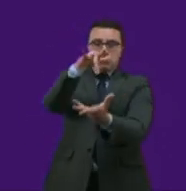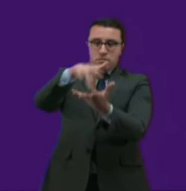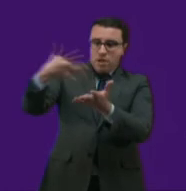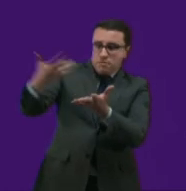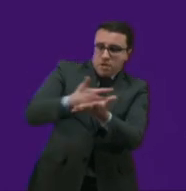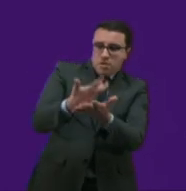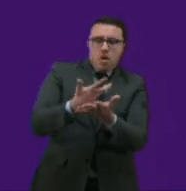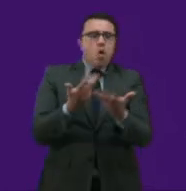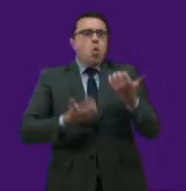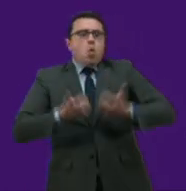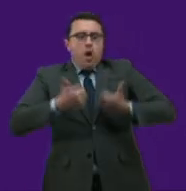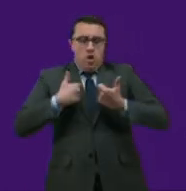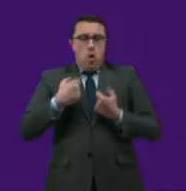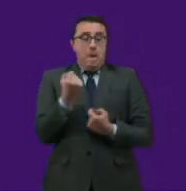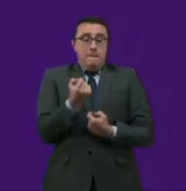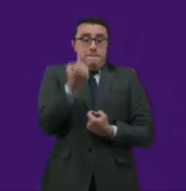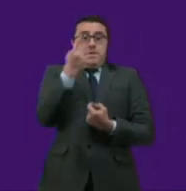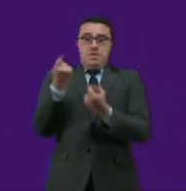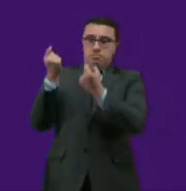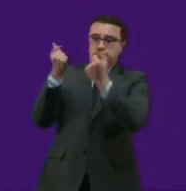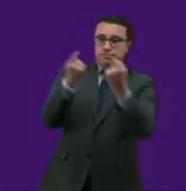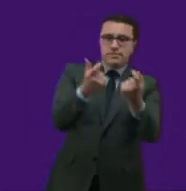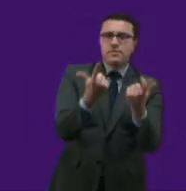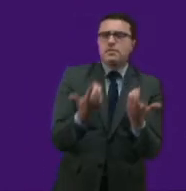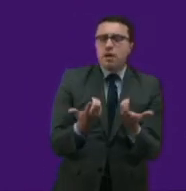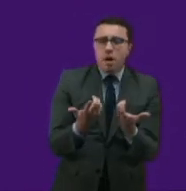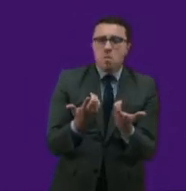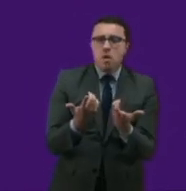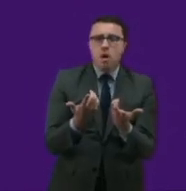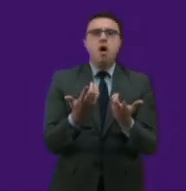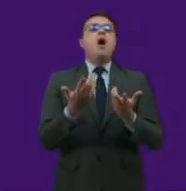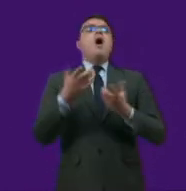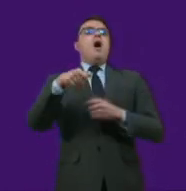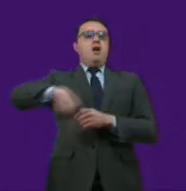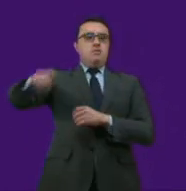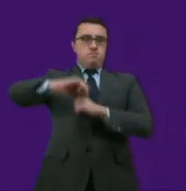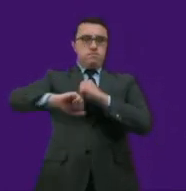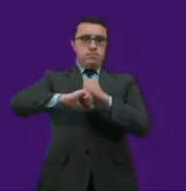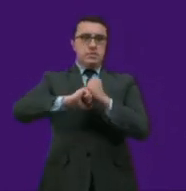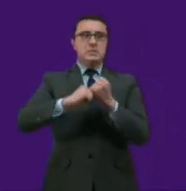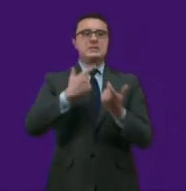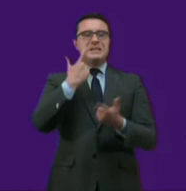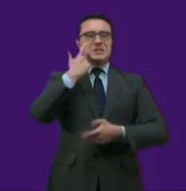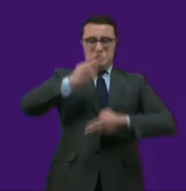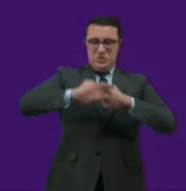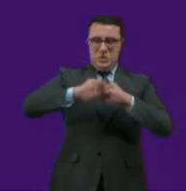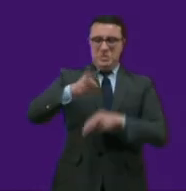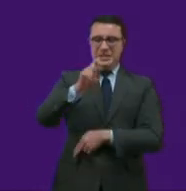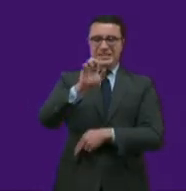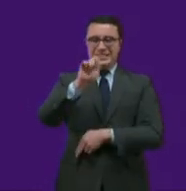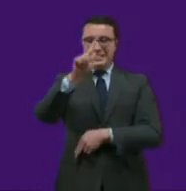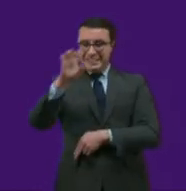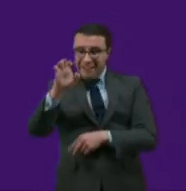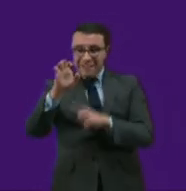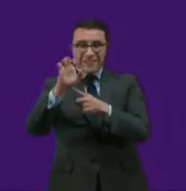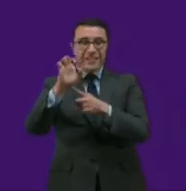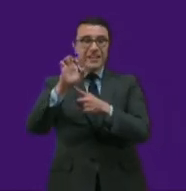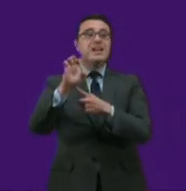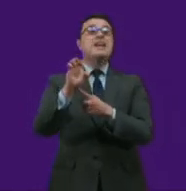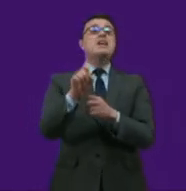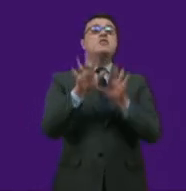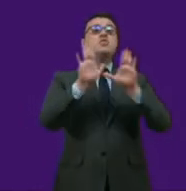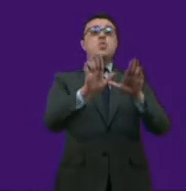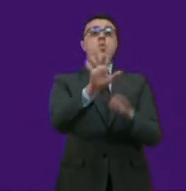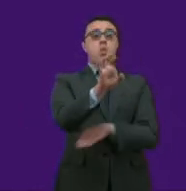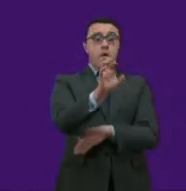para tu primera inversión, que el instrumento debería ser un lo que se llama un safe. Y el 90% de